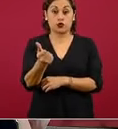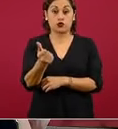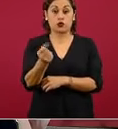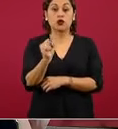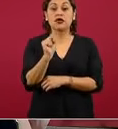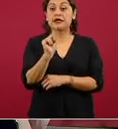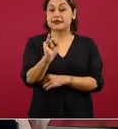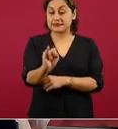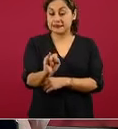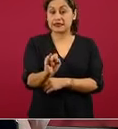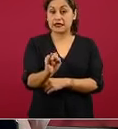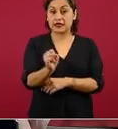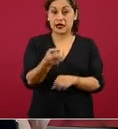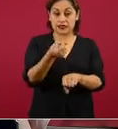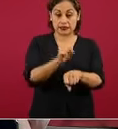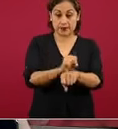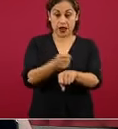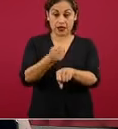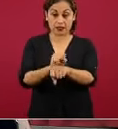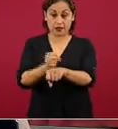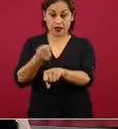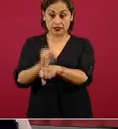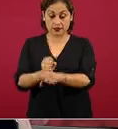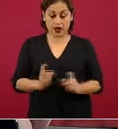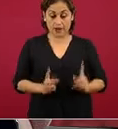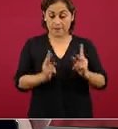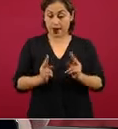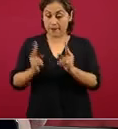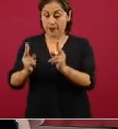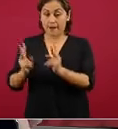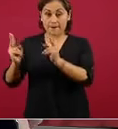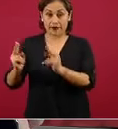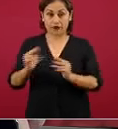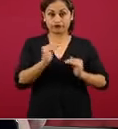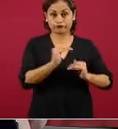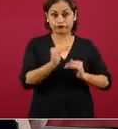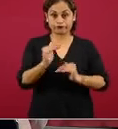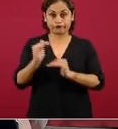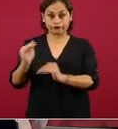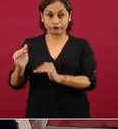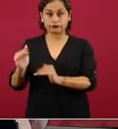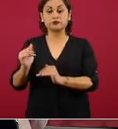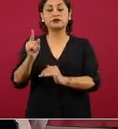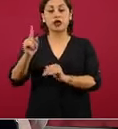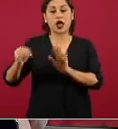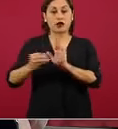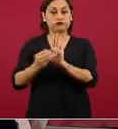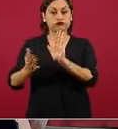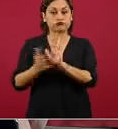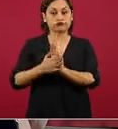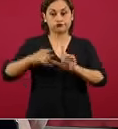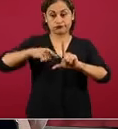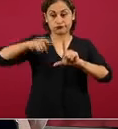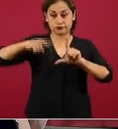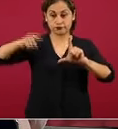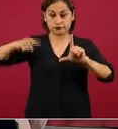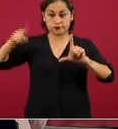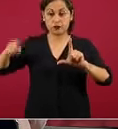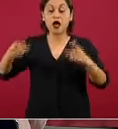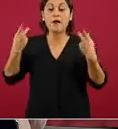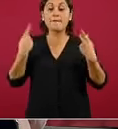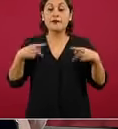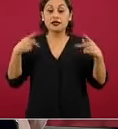de cada una de las semanas de inicio de síntomas, podemos obtener esta gráfica que también se grafica el total de casos